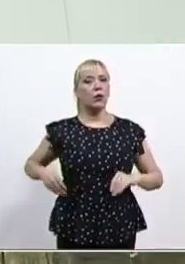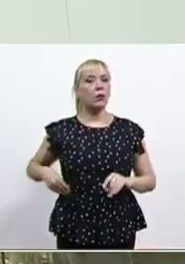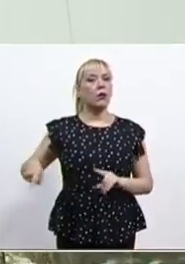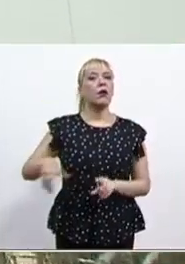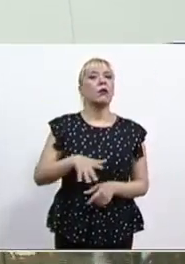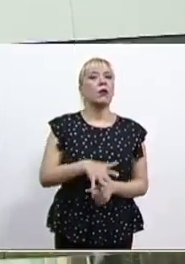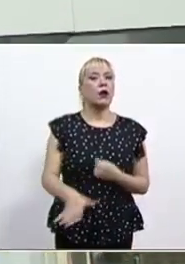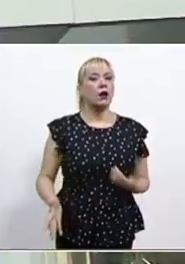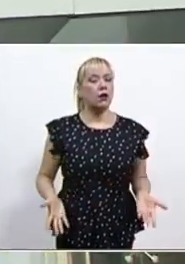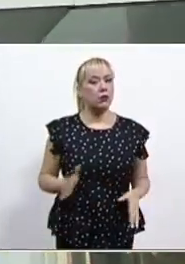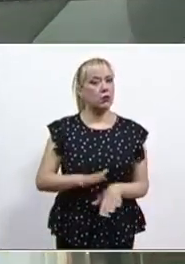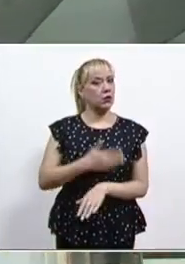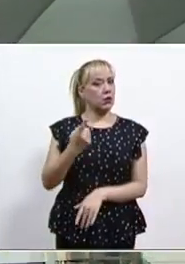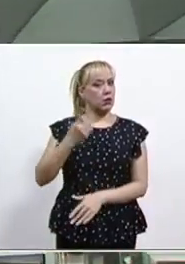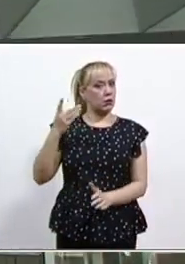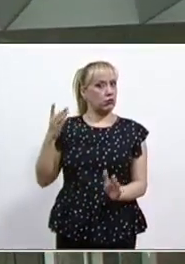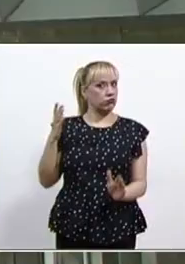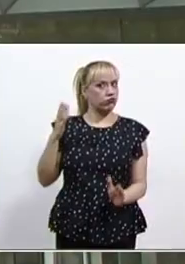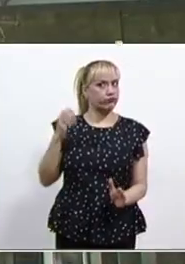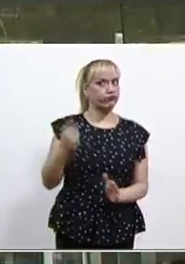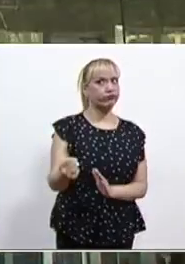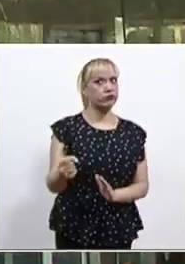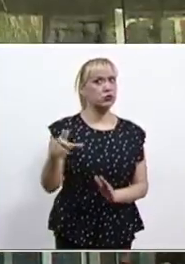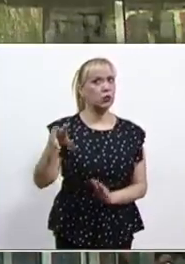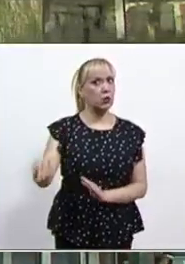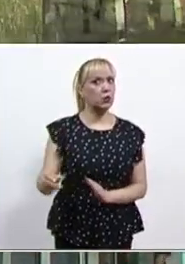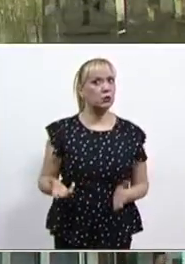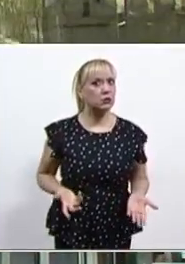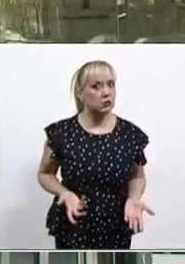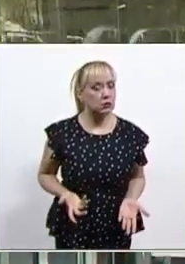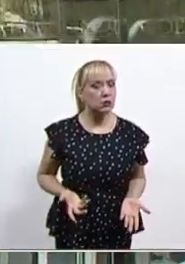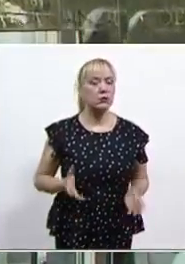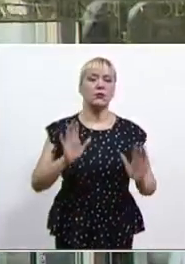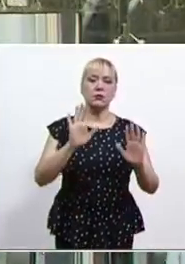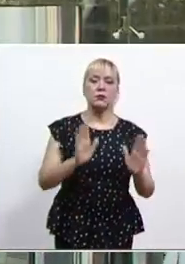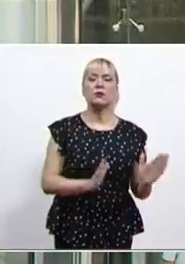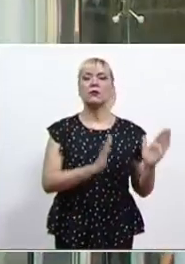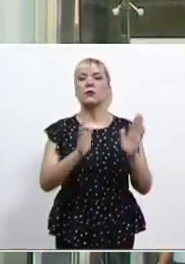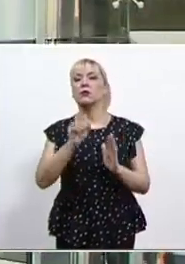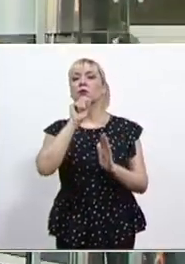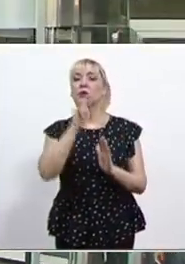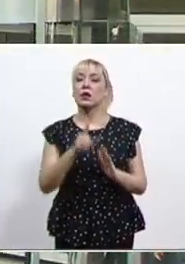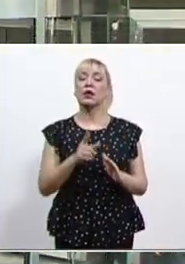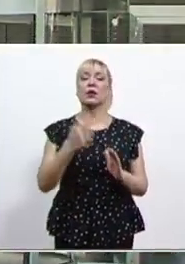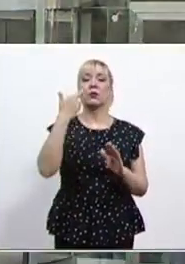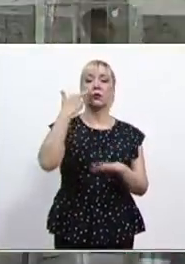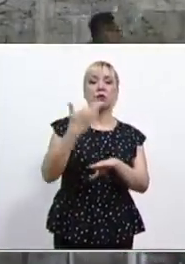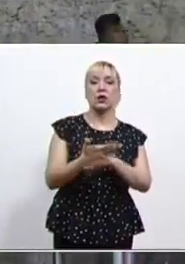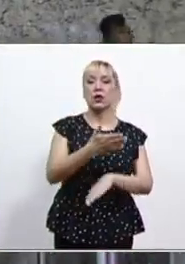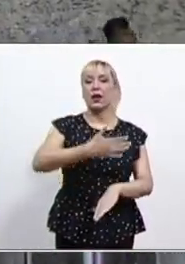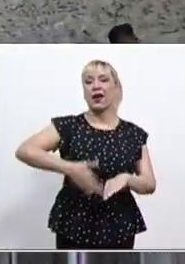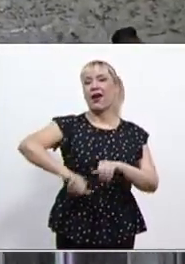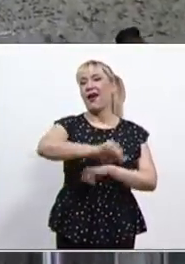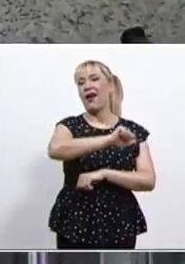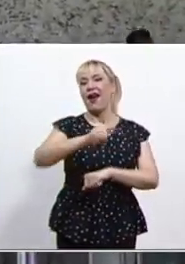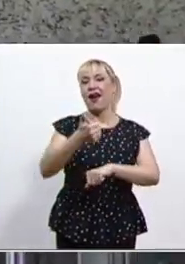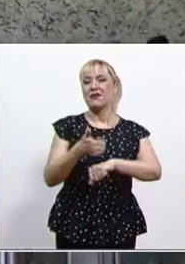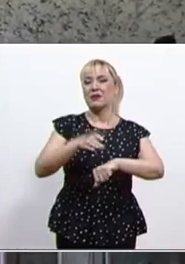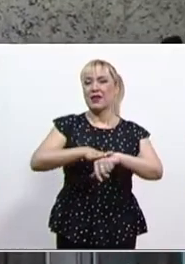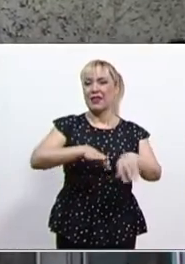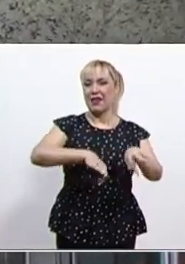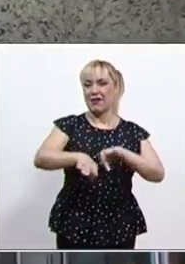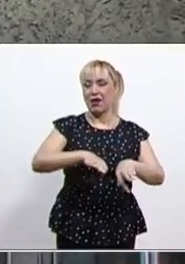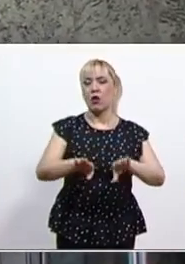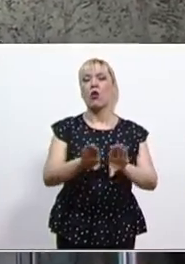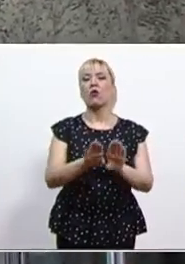los artículos que establecían un régimen especial de responsabilidades administrativas y sanciones para el personal del servicio profesional de carrera